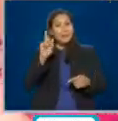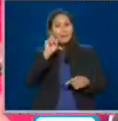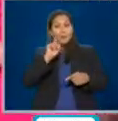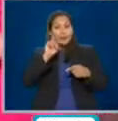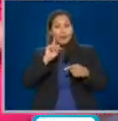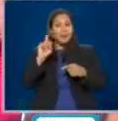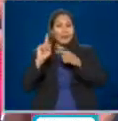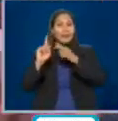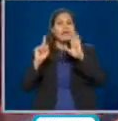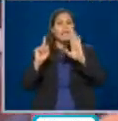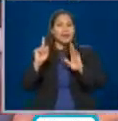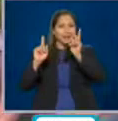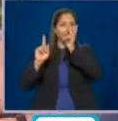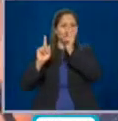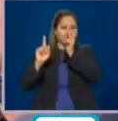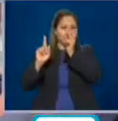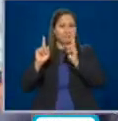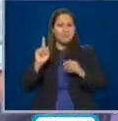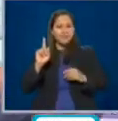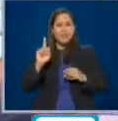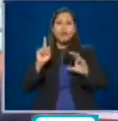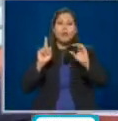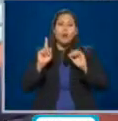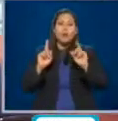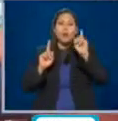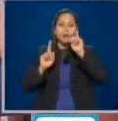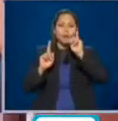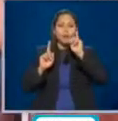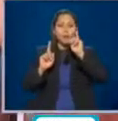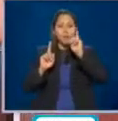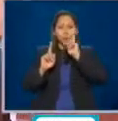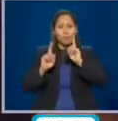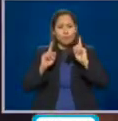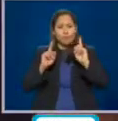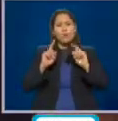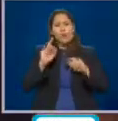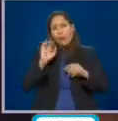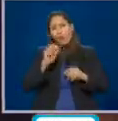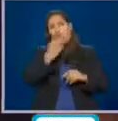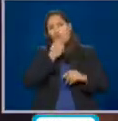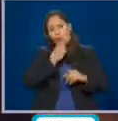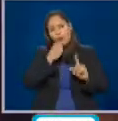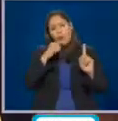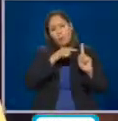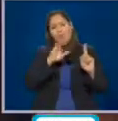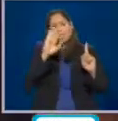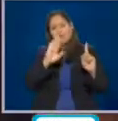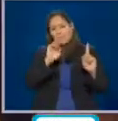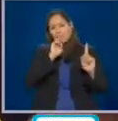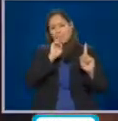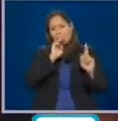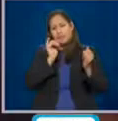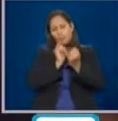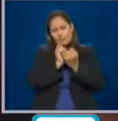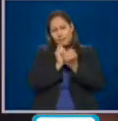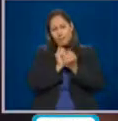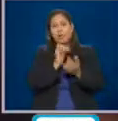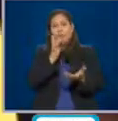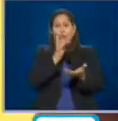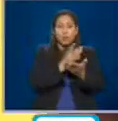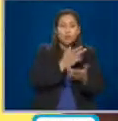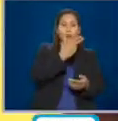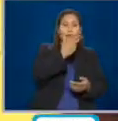esa paternidad y que un hombre puede ejercer esa maternidad que tanto nos han hablado en las familias tradicionales, como nada más las mujeres o nada más los hombres,